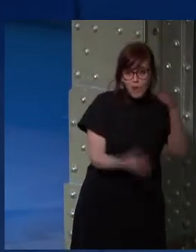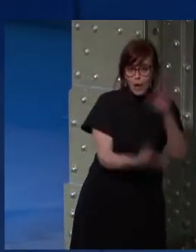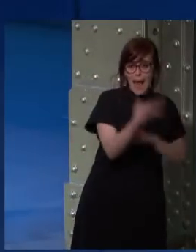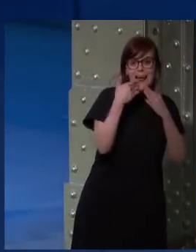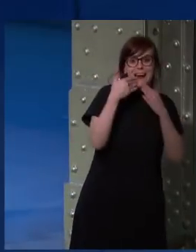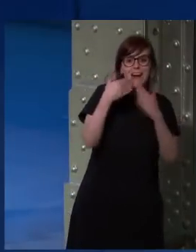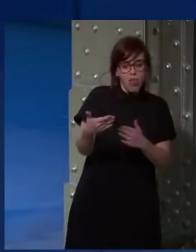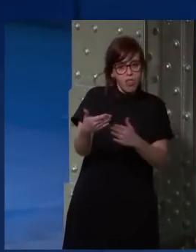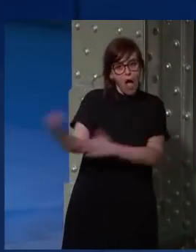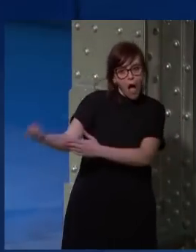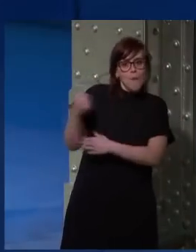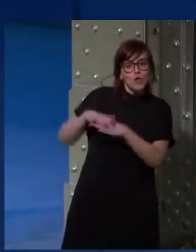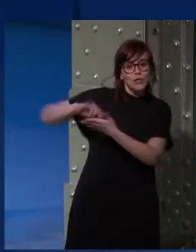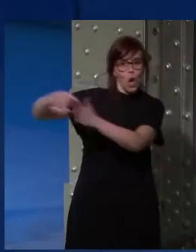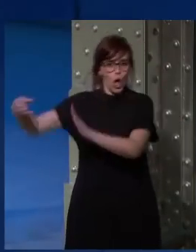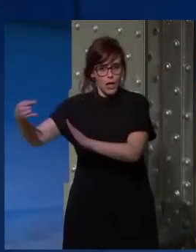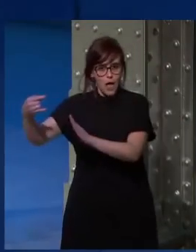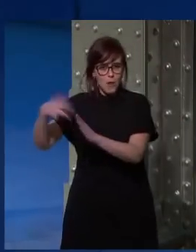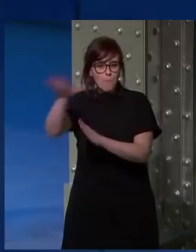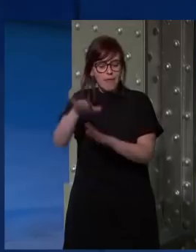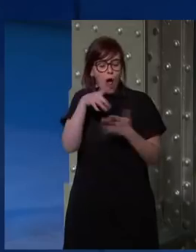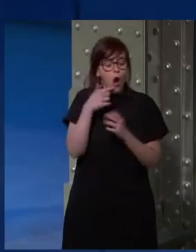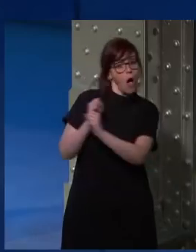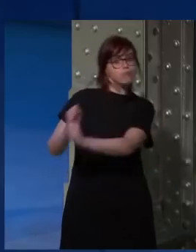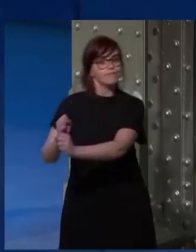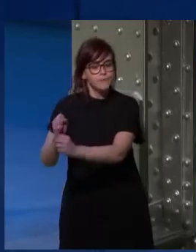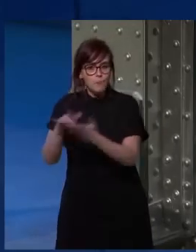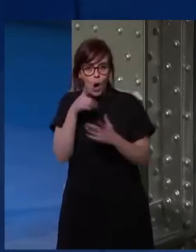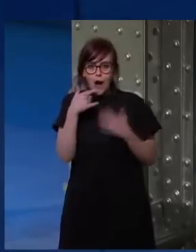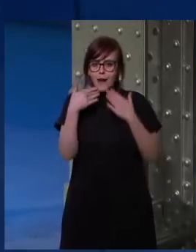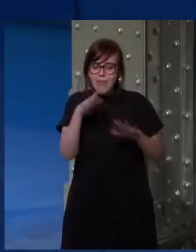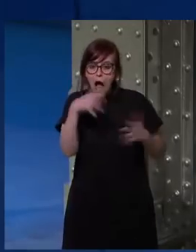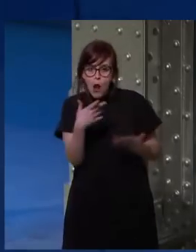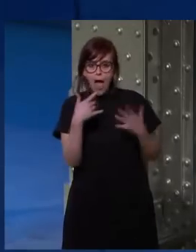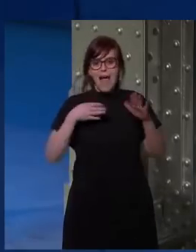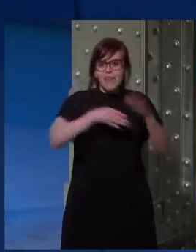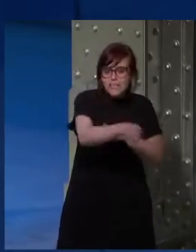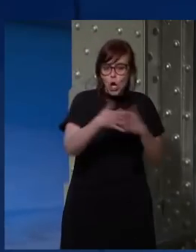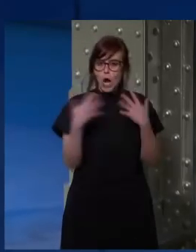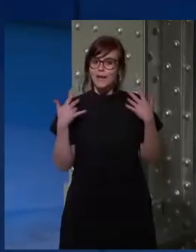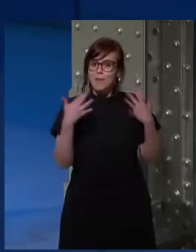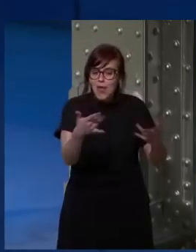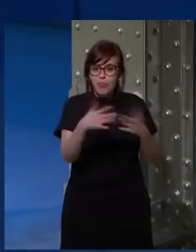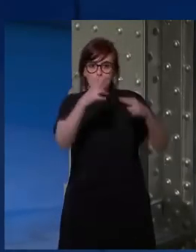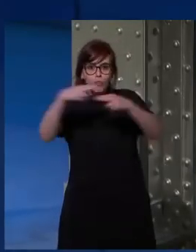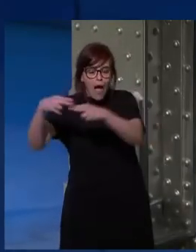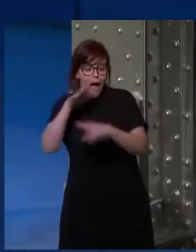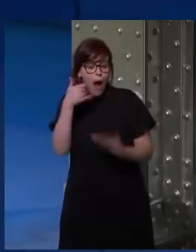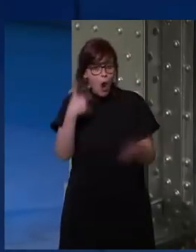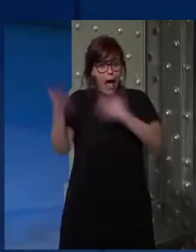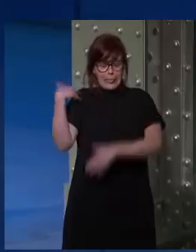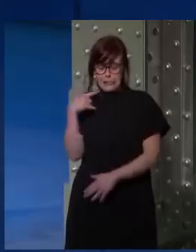mejores contenidos, puesto que ahora tienes posibilidades de acceso, de rapidez, en fin, tecnológicas de montaje, cosas que